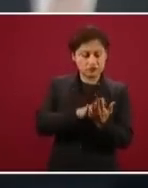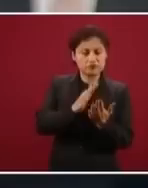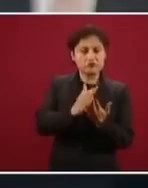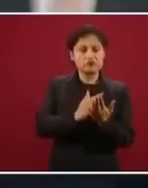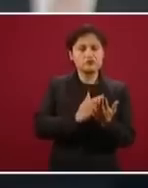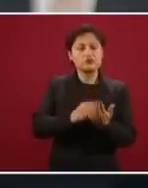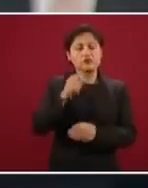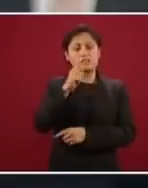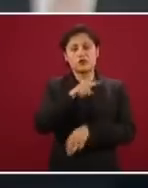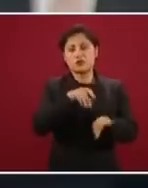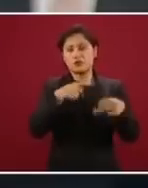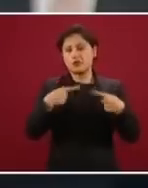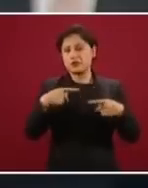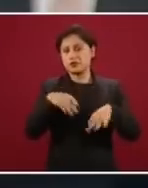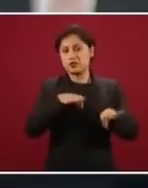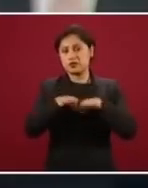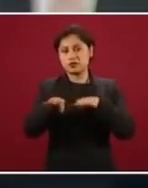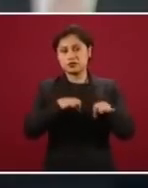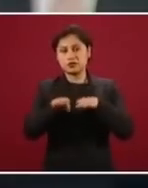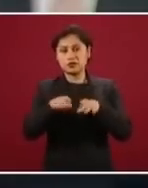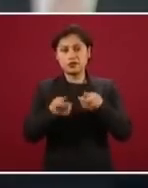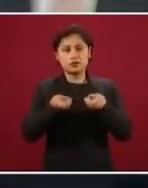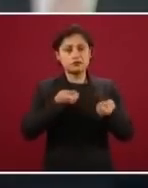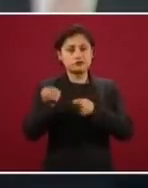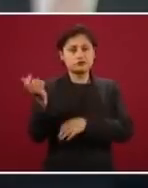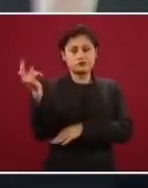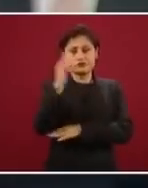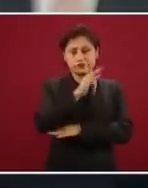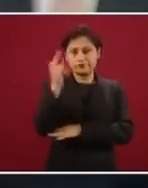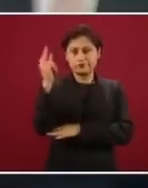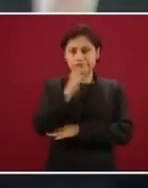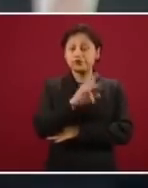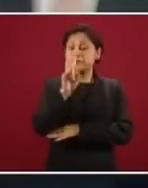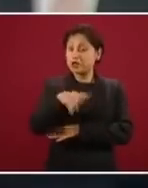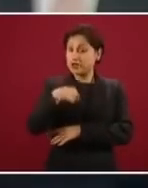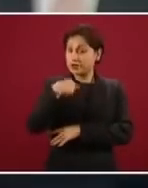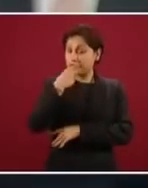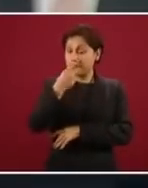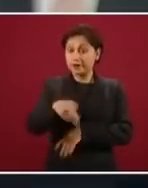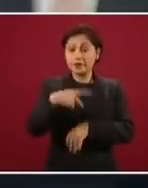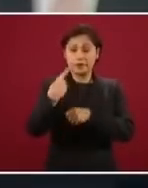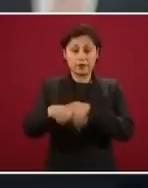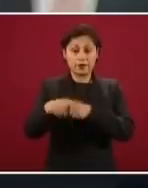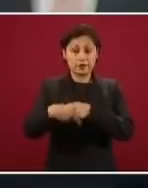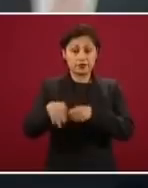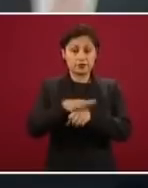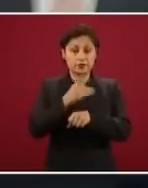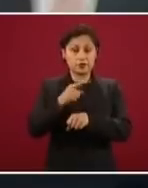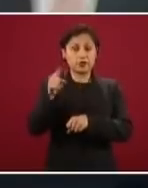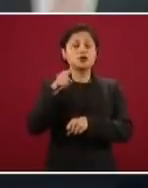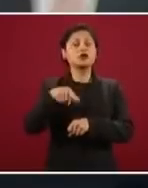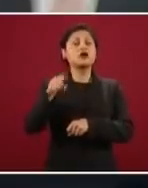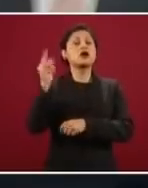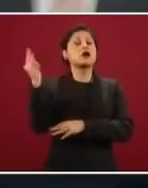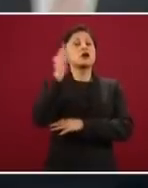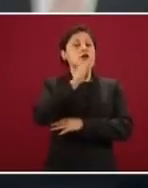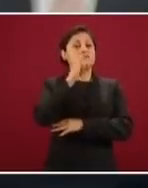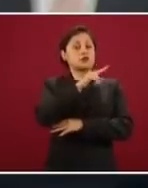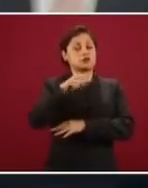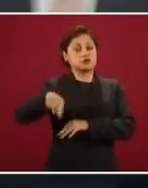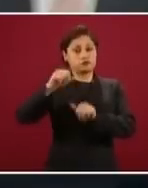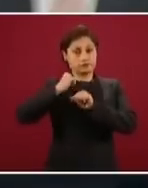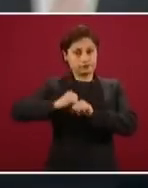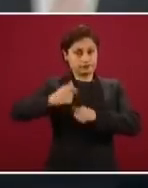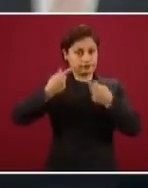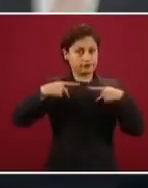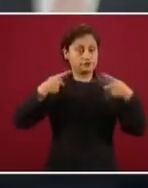insisto porque son los que vigilan las losas de los aviones pero hay un pequeño